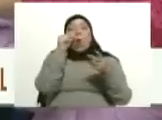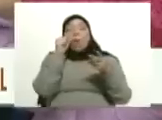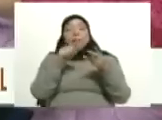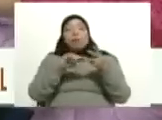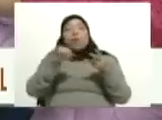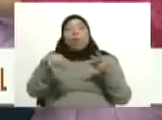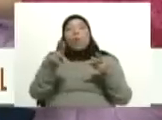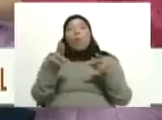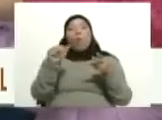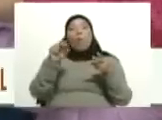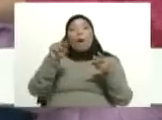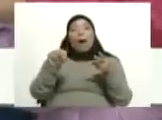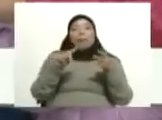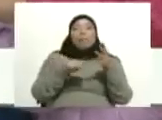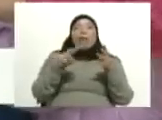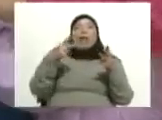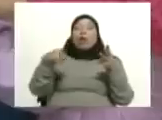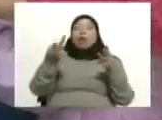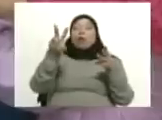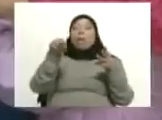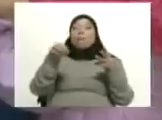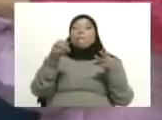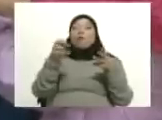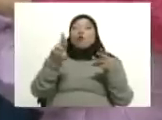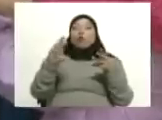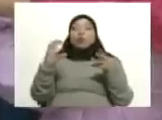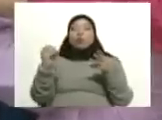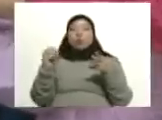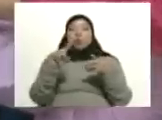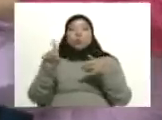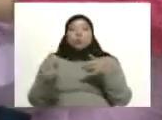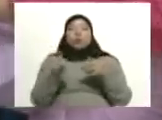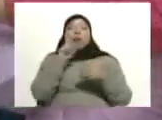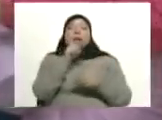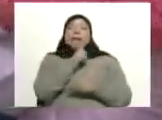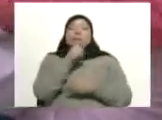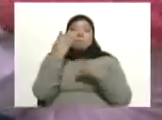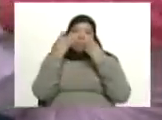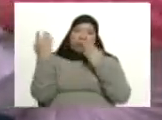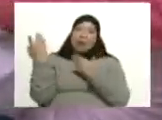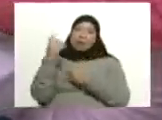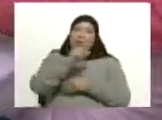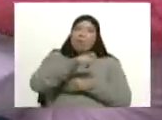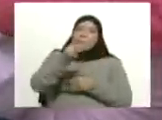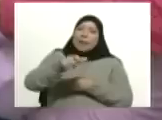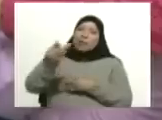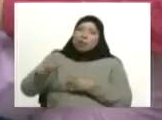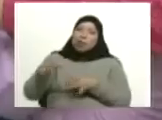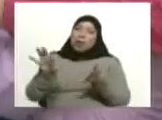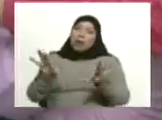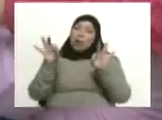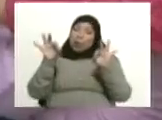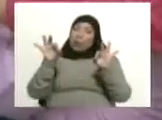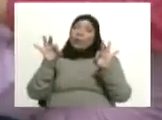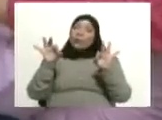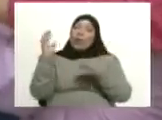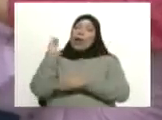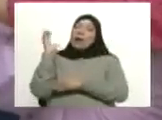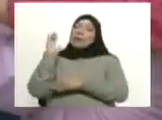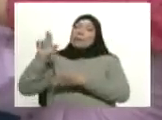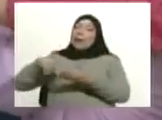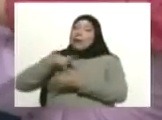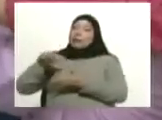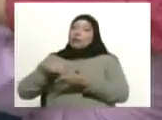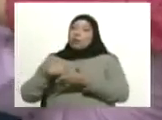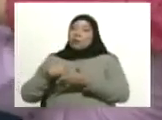Juan Carlos del Pino Boscán y al rector Carlos Enrique Quintero Cuevas, que han sido escogidos por la Asamblea Nacional